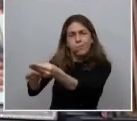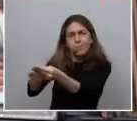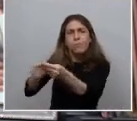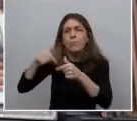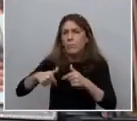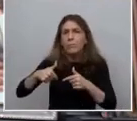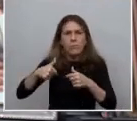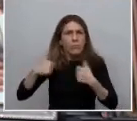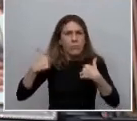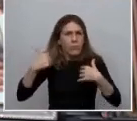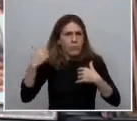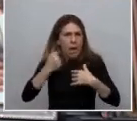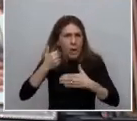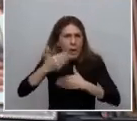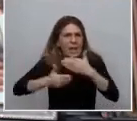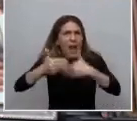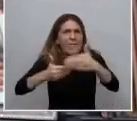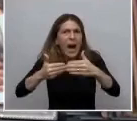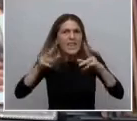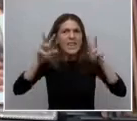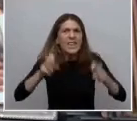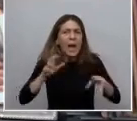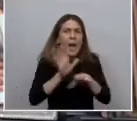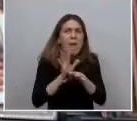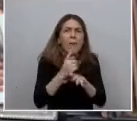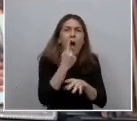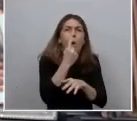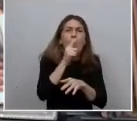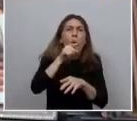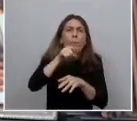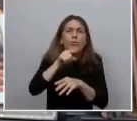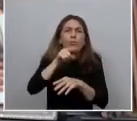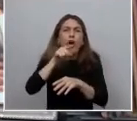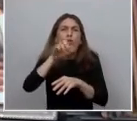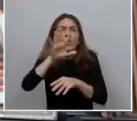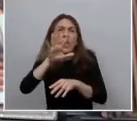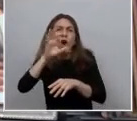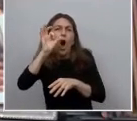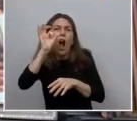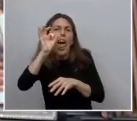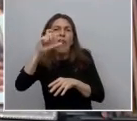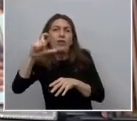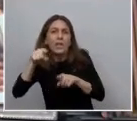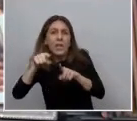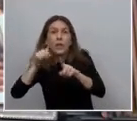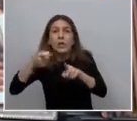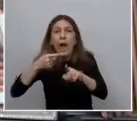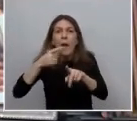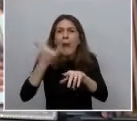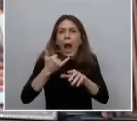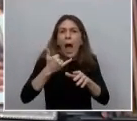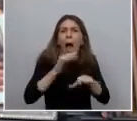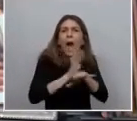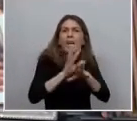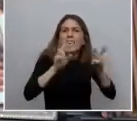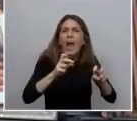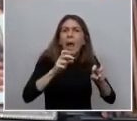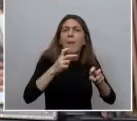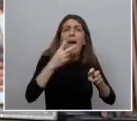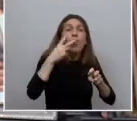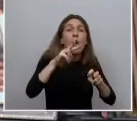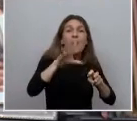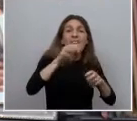pasos consistentes con la meta de 1,5 grados centígrados y con la neutralidad de carbono hacia el